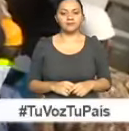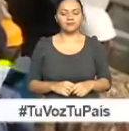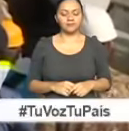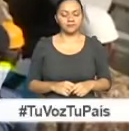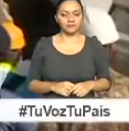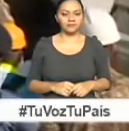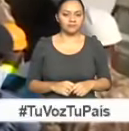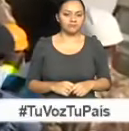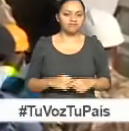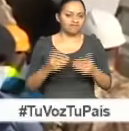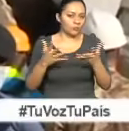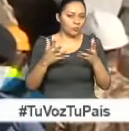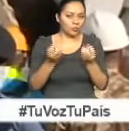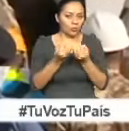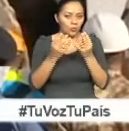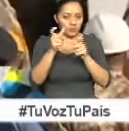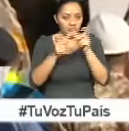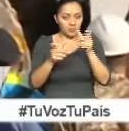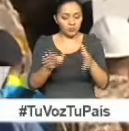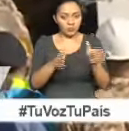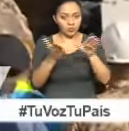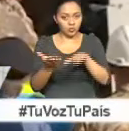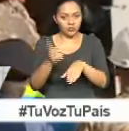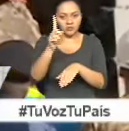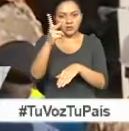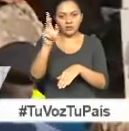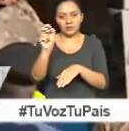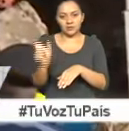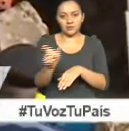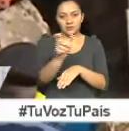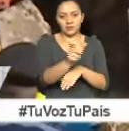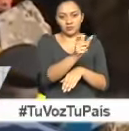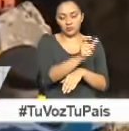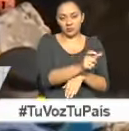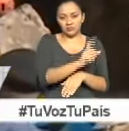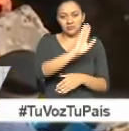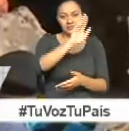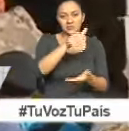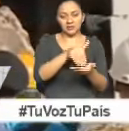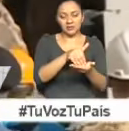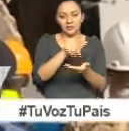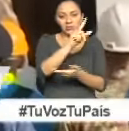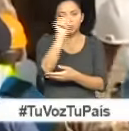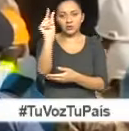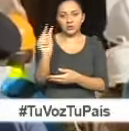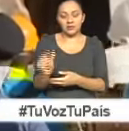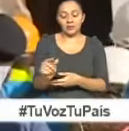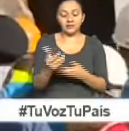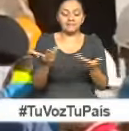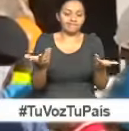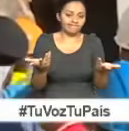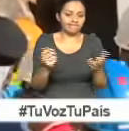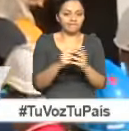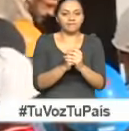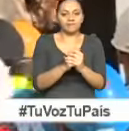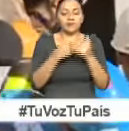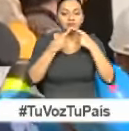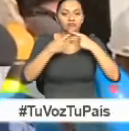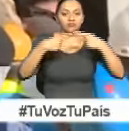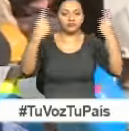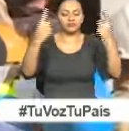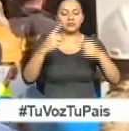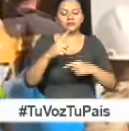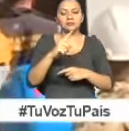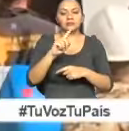El balance de muertos en el terremoto que sacudió en la madrugada del miércoles el centro de Italia subió a 120. Así lo anunció el